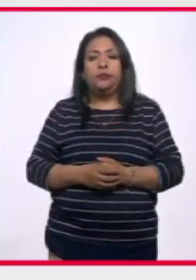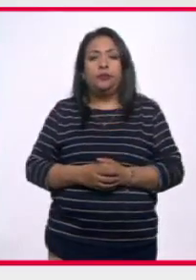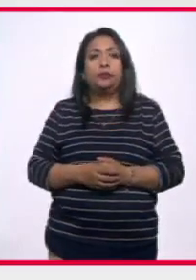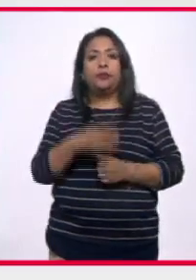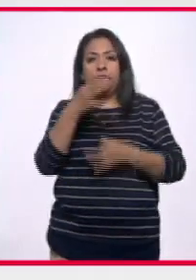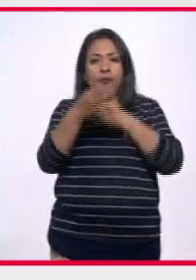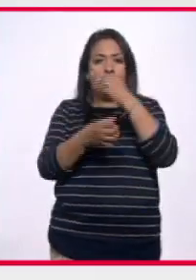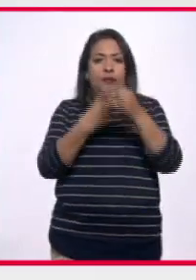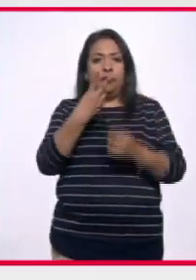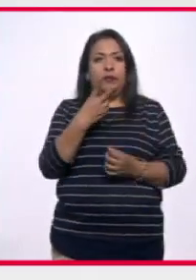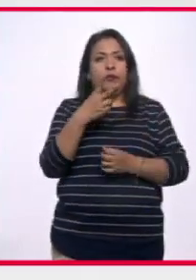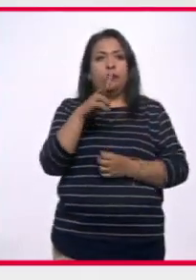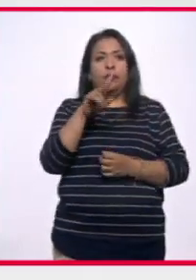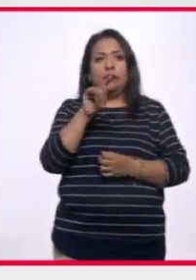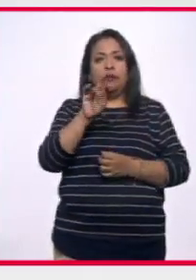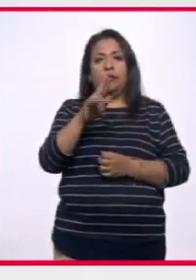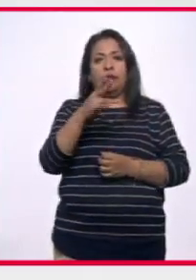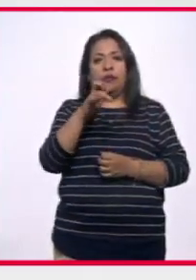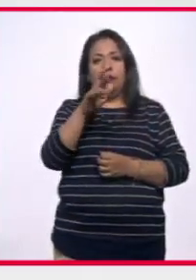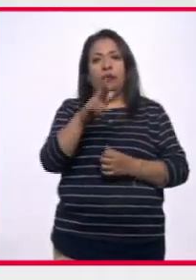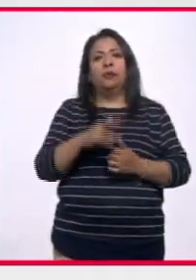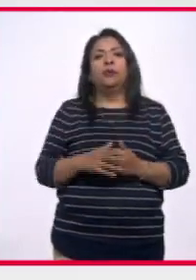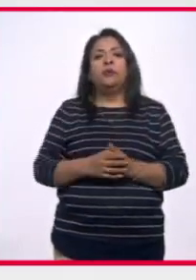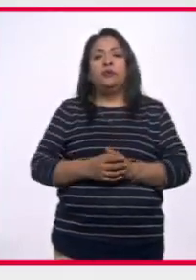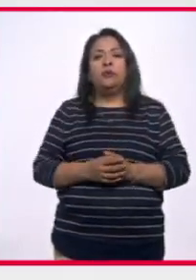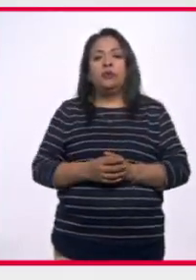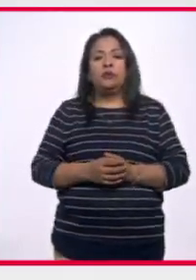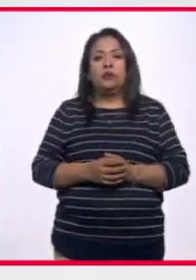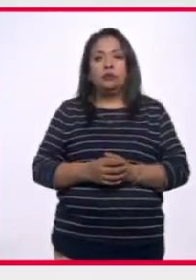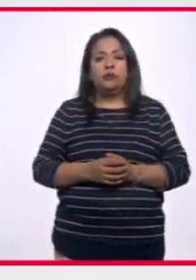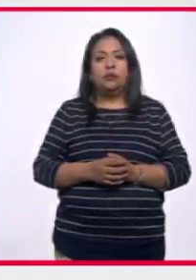noticias 22 víctor gaspar